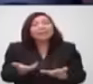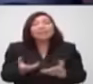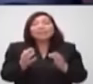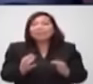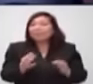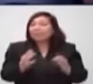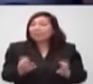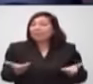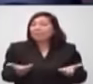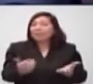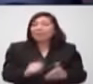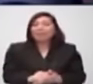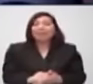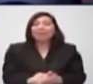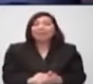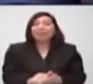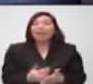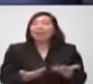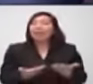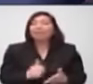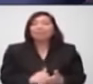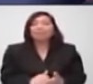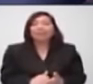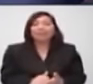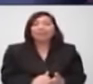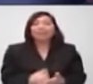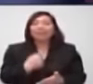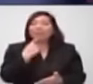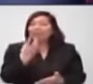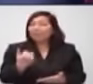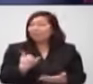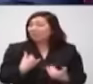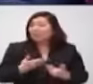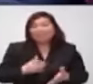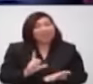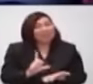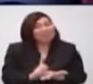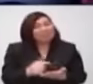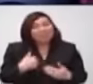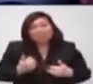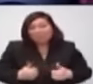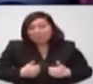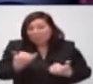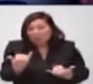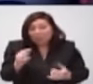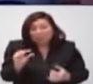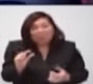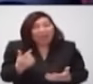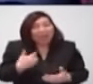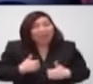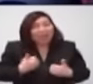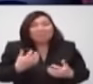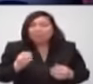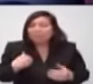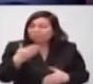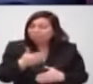siempre, en las veces, yo repito, no soy de Lima, no he vivido en Lima, recién estoy viviendo en Lima, pero venía